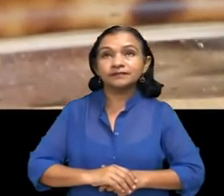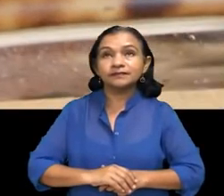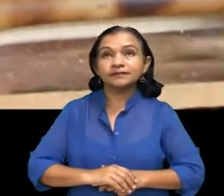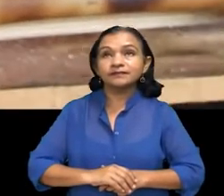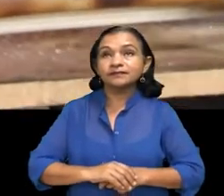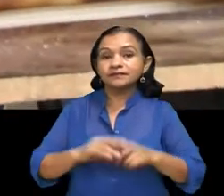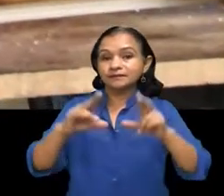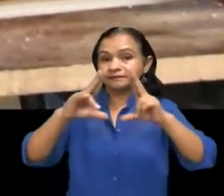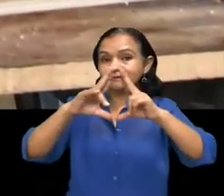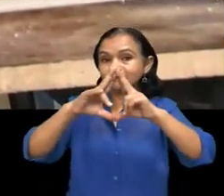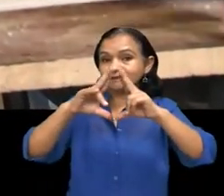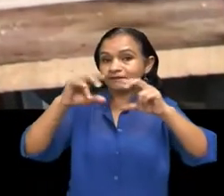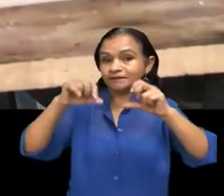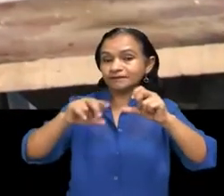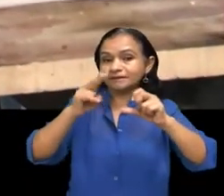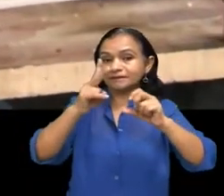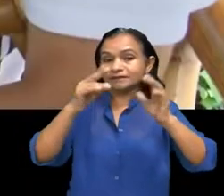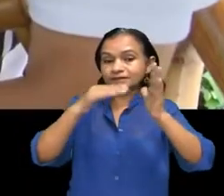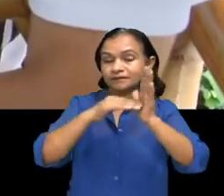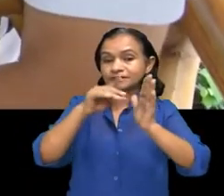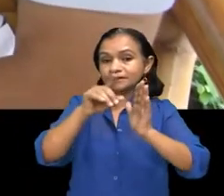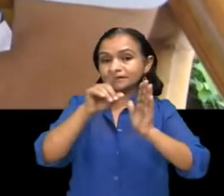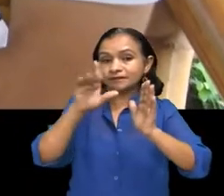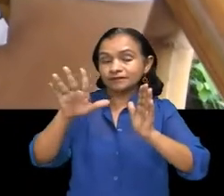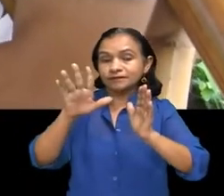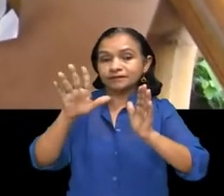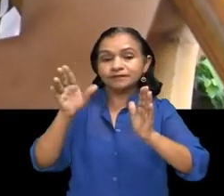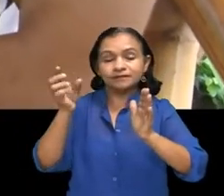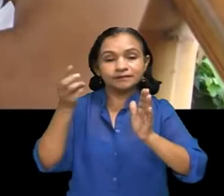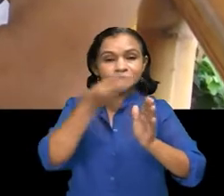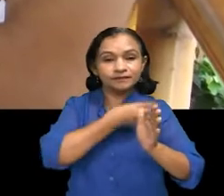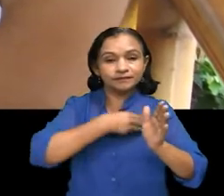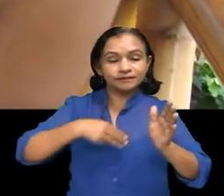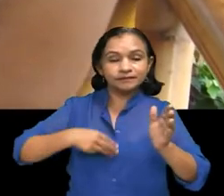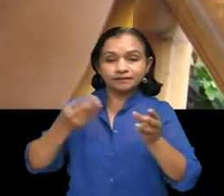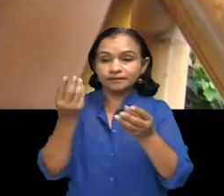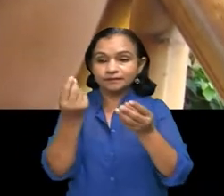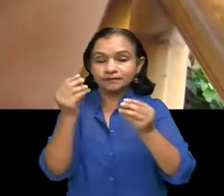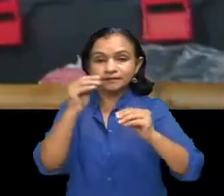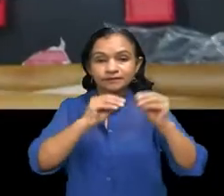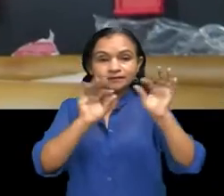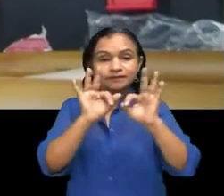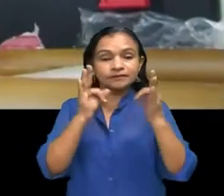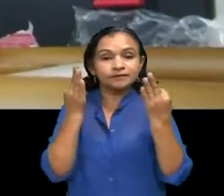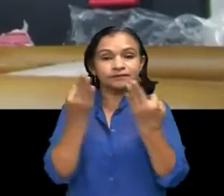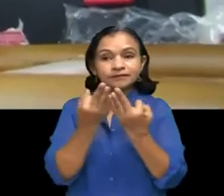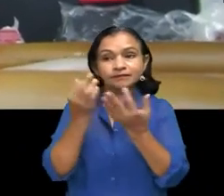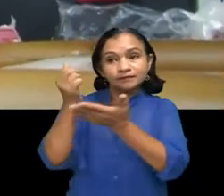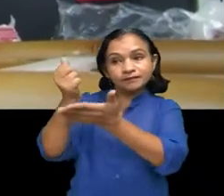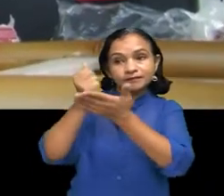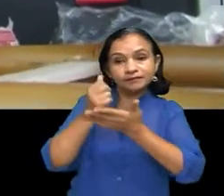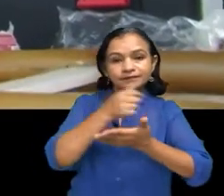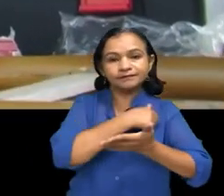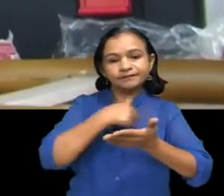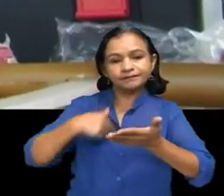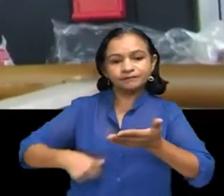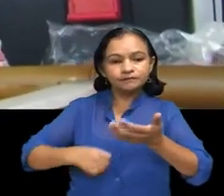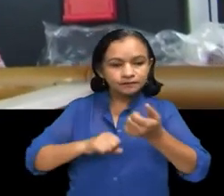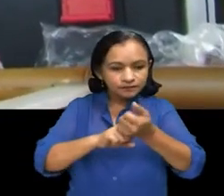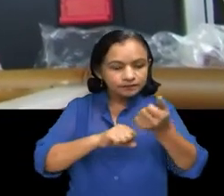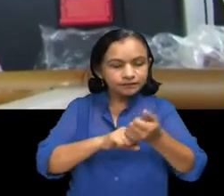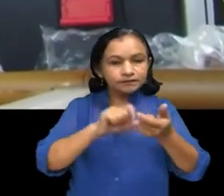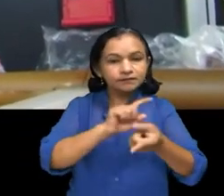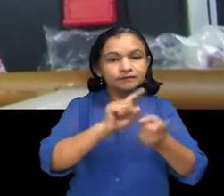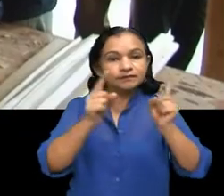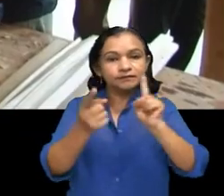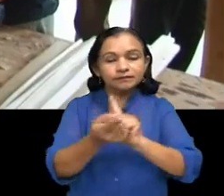En Nicaragua, desde el 2015, el Ministerio de Economía Familiar, con el apoyo de Taiwán, está impulsando la transformación